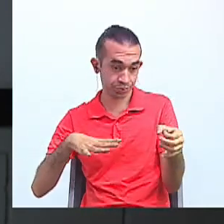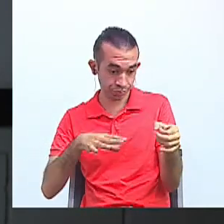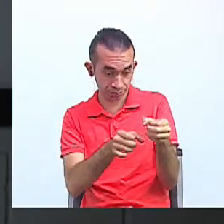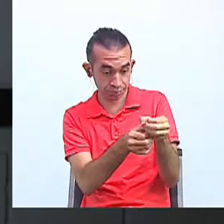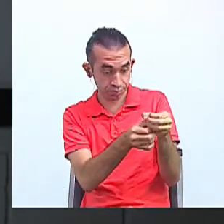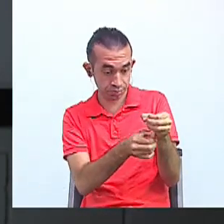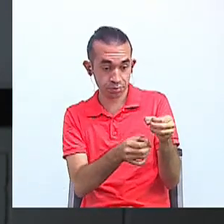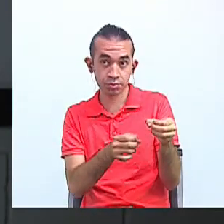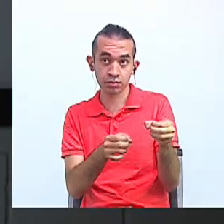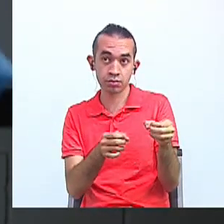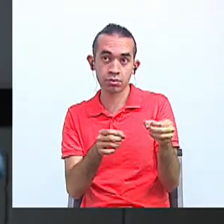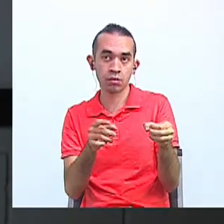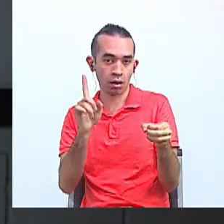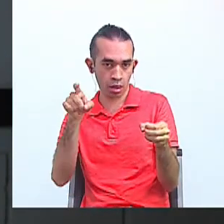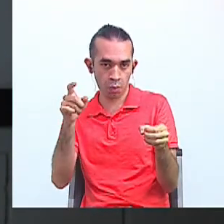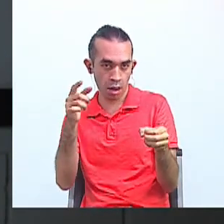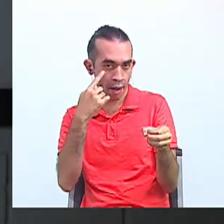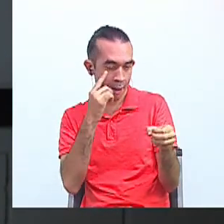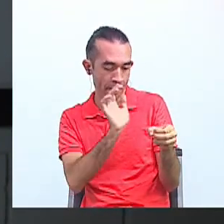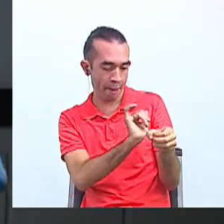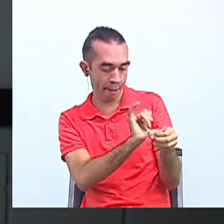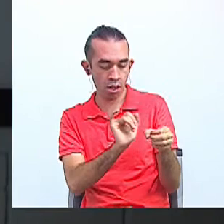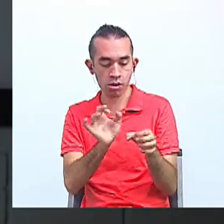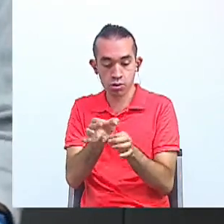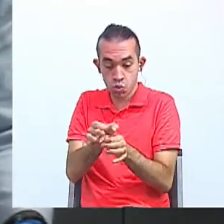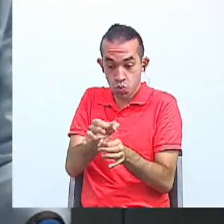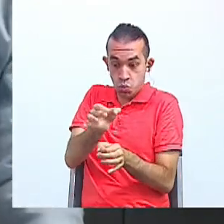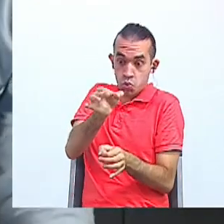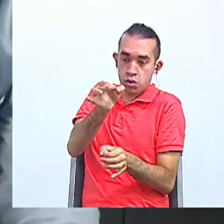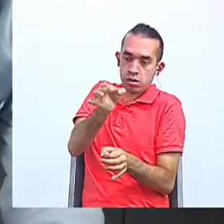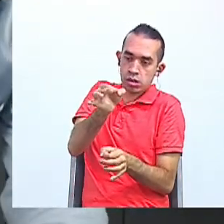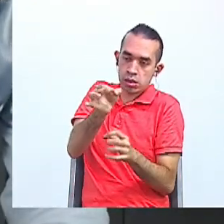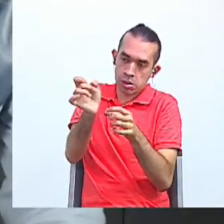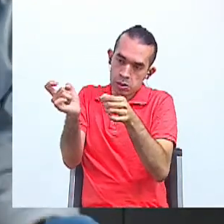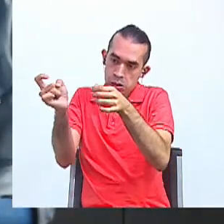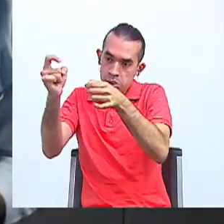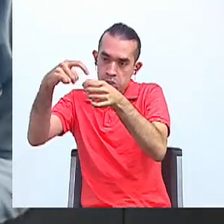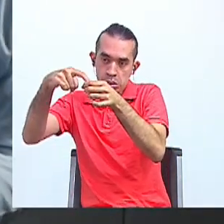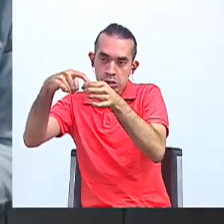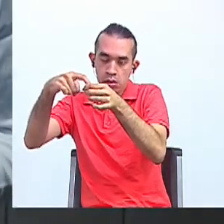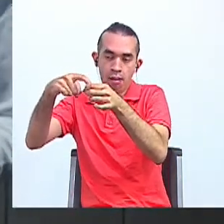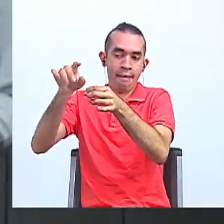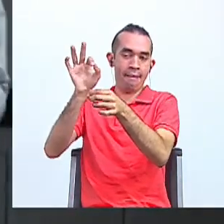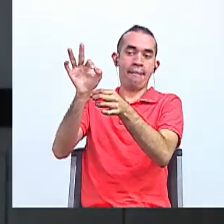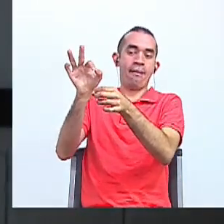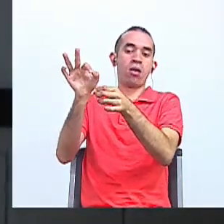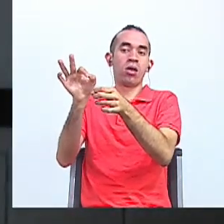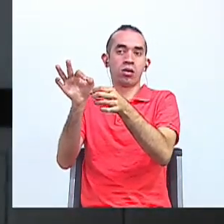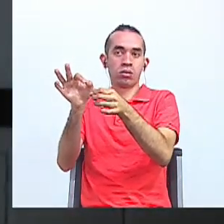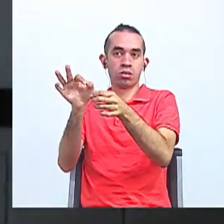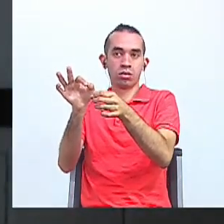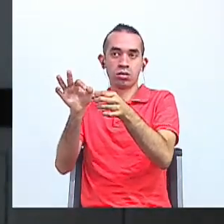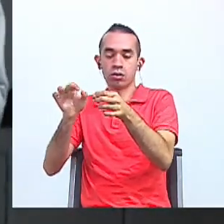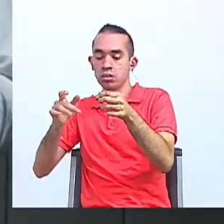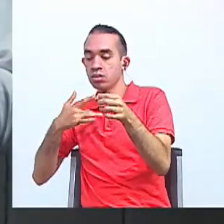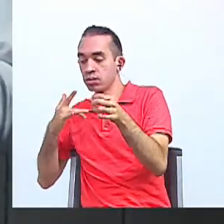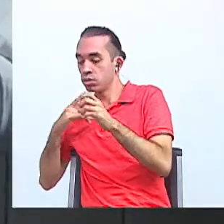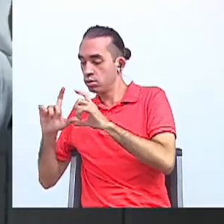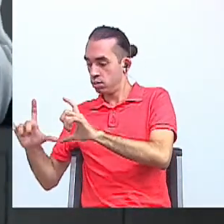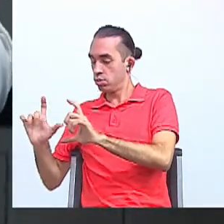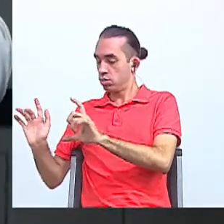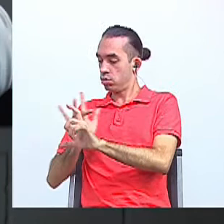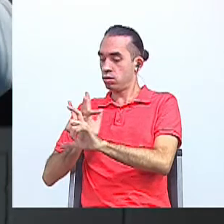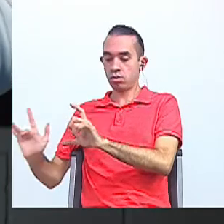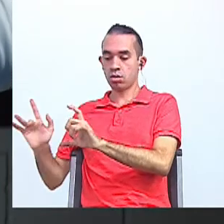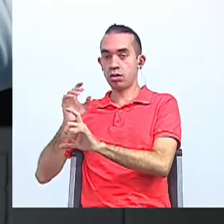que la probeta quede bien, pueda recoger. Vemos que el sensor de fuerza nos diga que está en 0